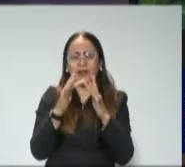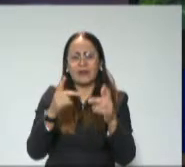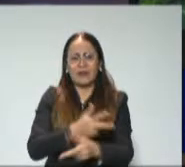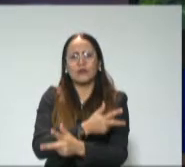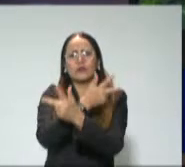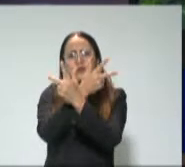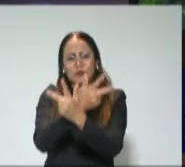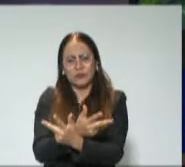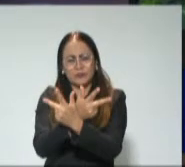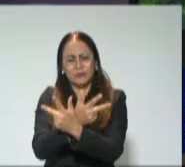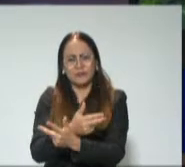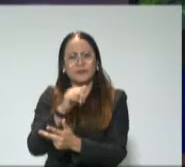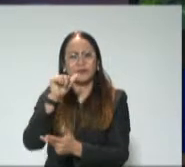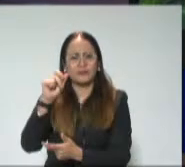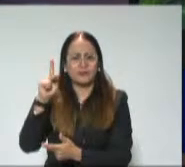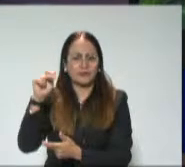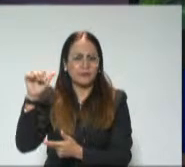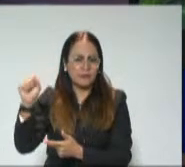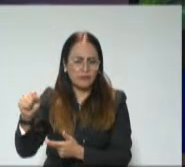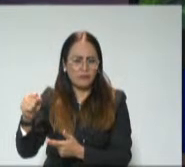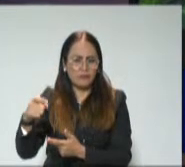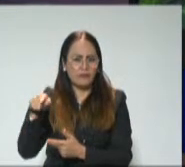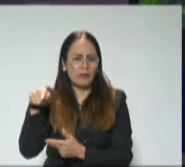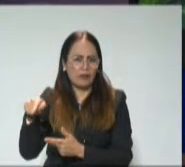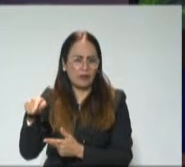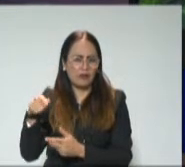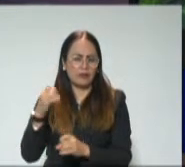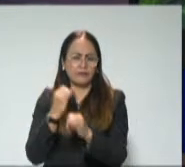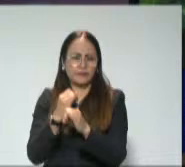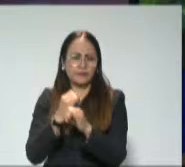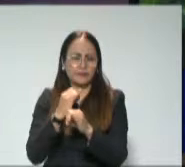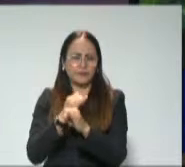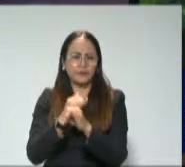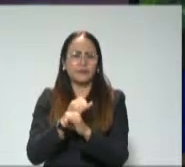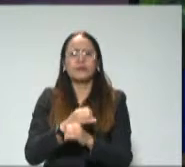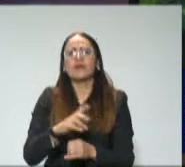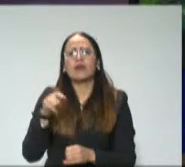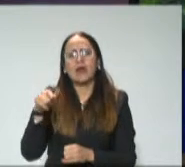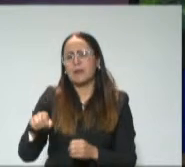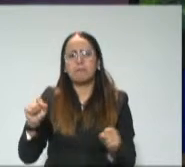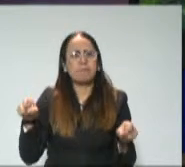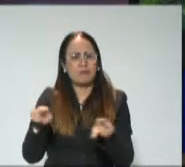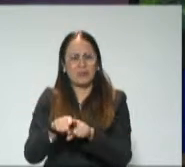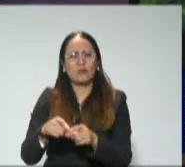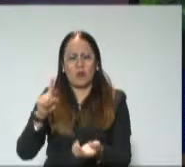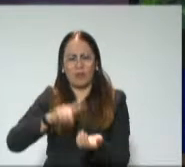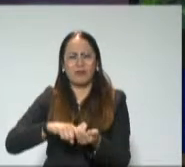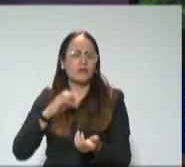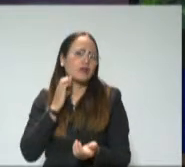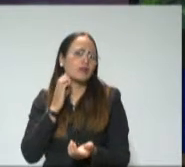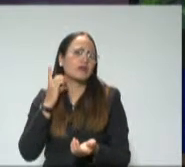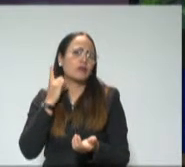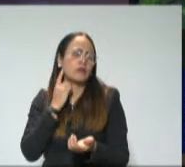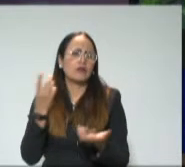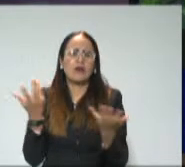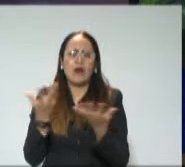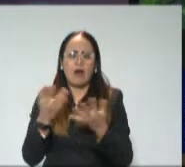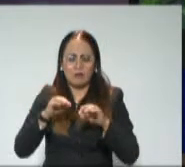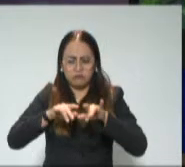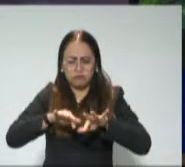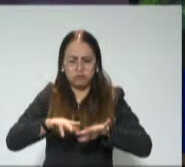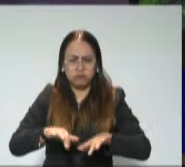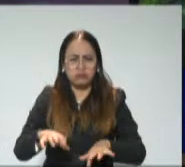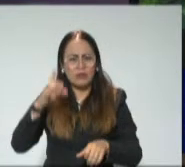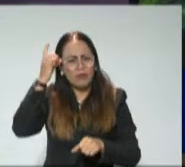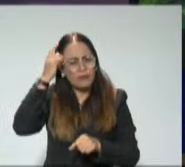plataforma digital desarrollada precisamente por la propia cámara de diputados a través de la